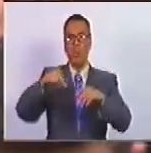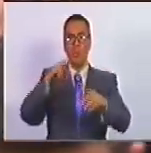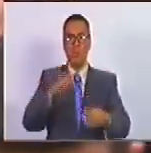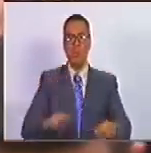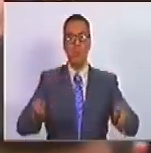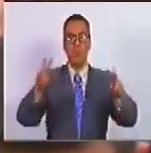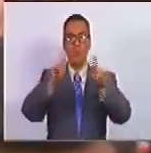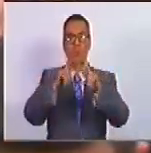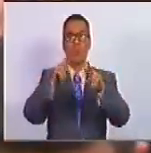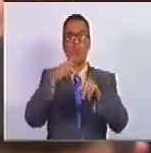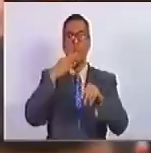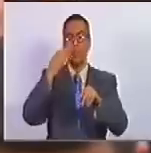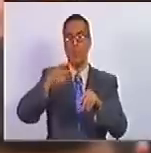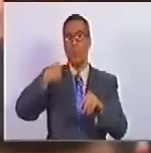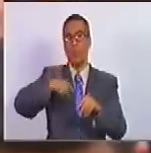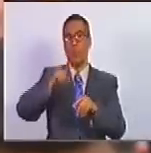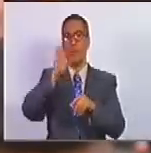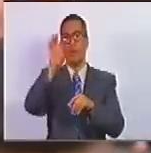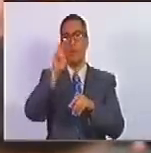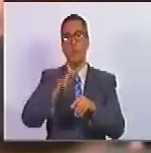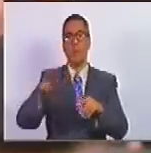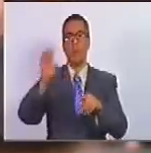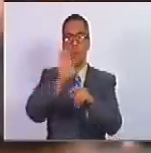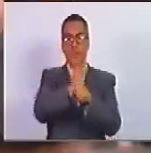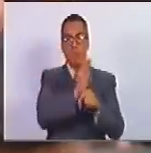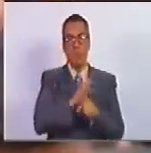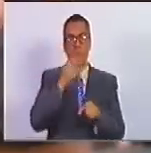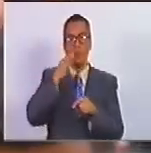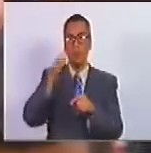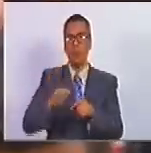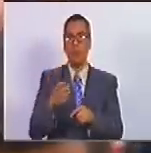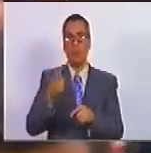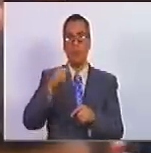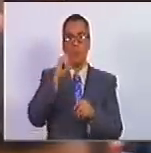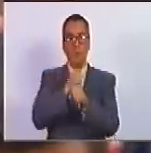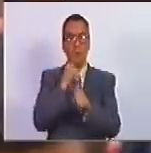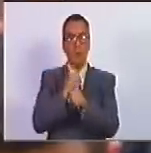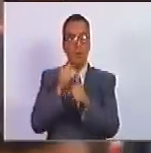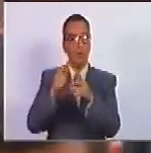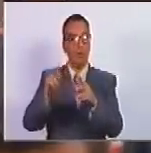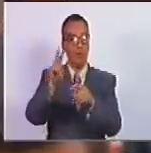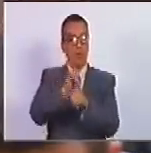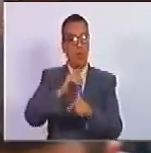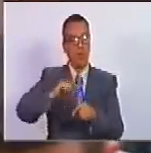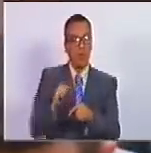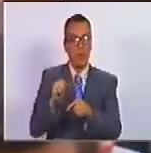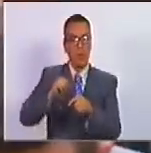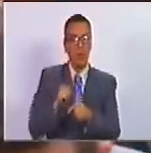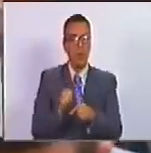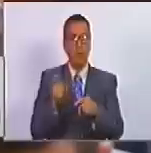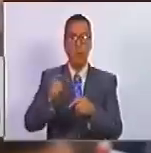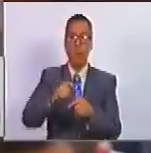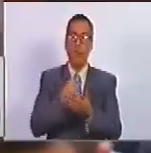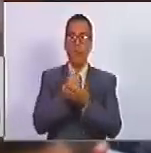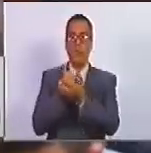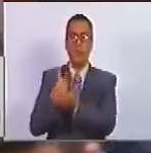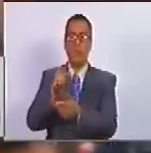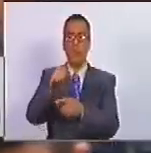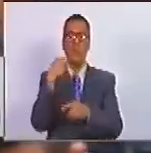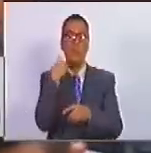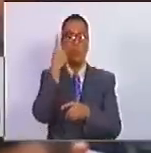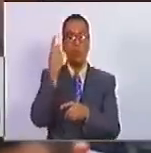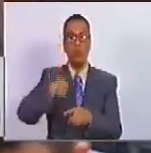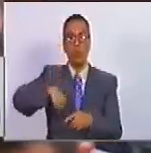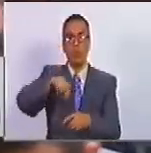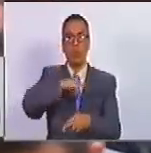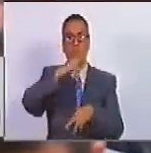Unidas. Si hoy tenemos un país más seguro, es porque los funcionarios policiales han contribuido a ese éxito de